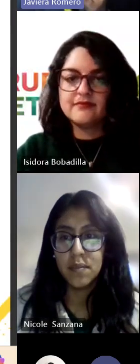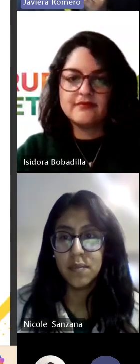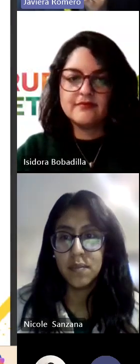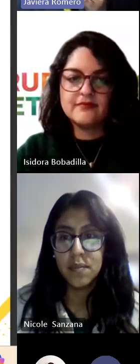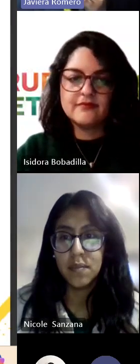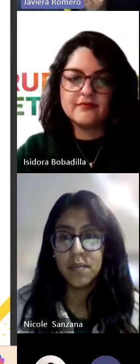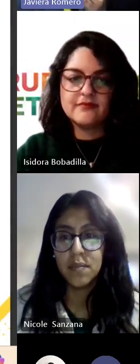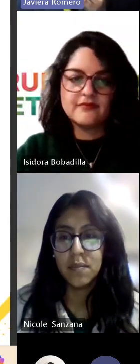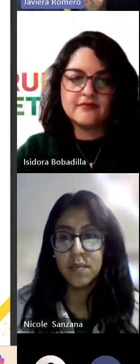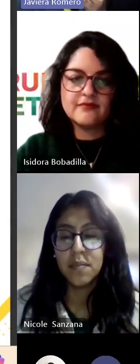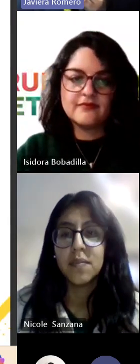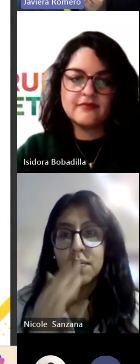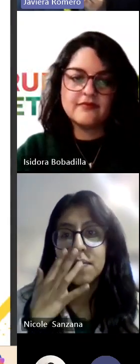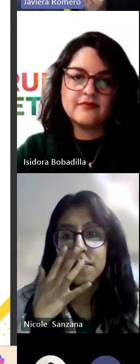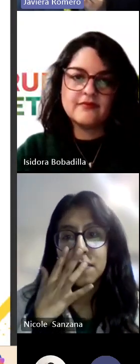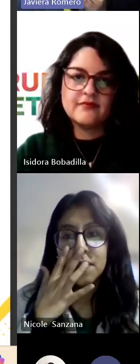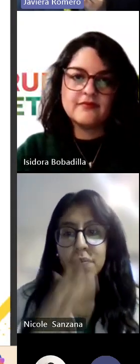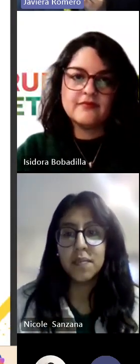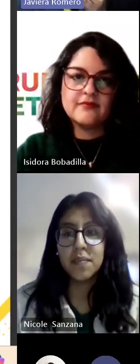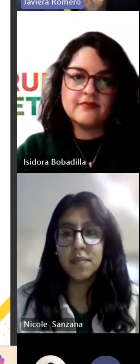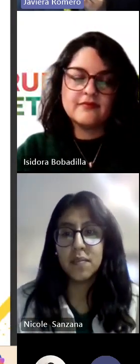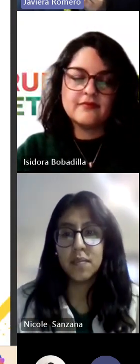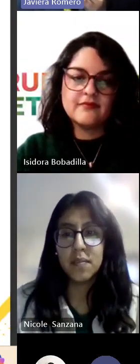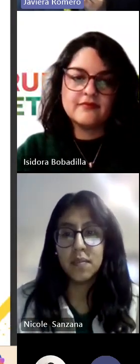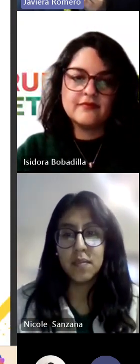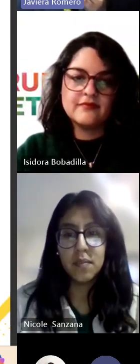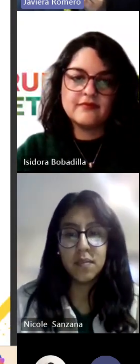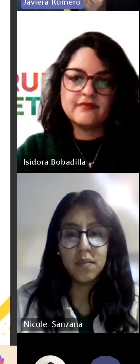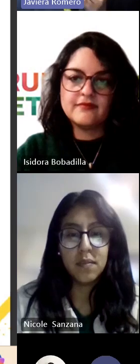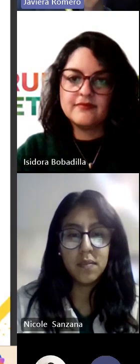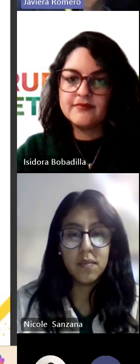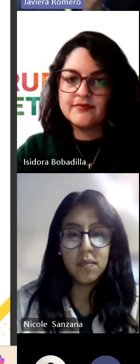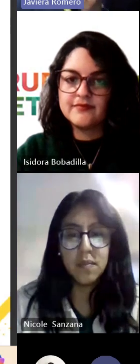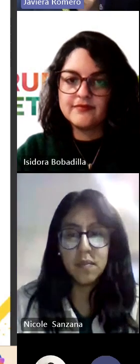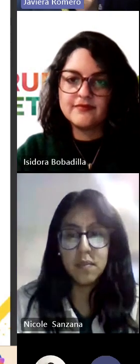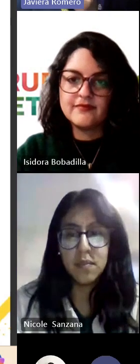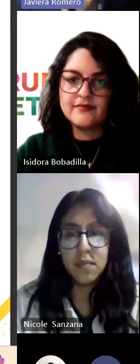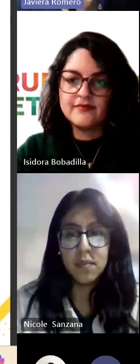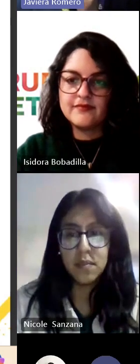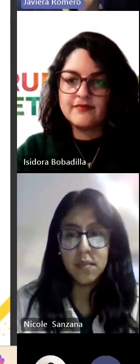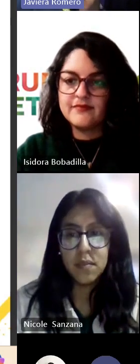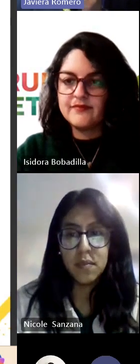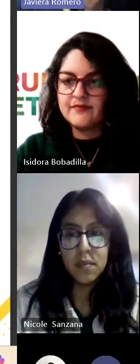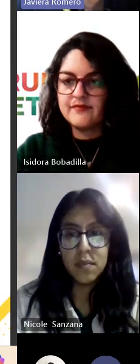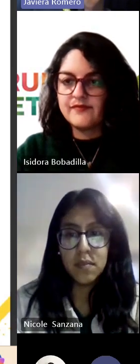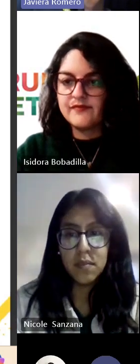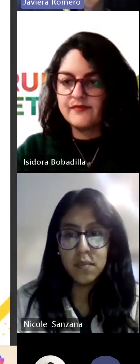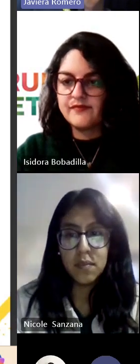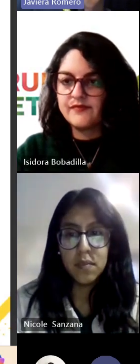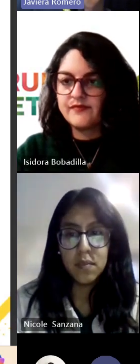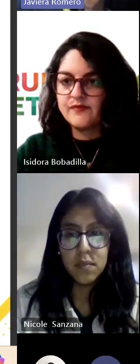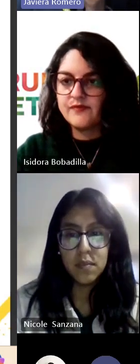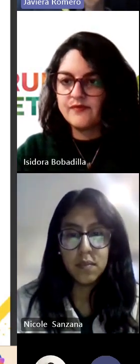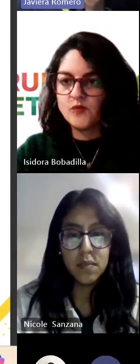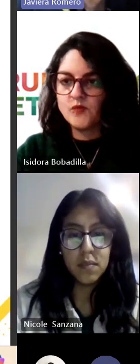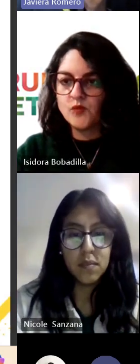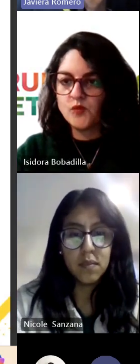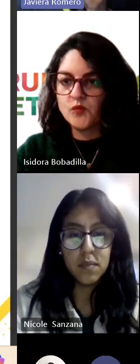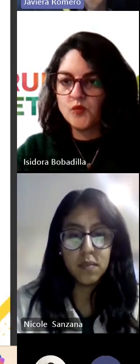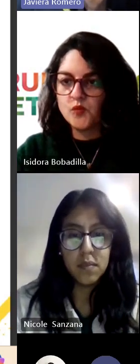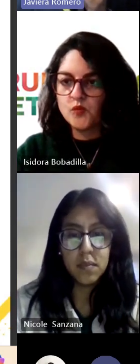contacto@cetep.cl, donde pueden hacer llegar todas sus consultas y también las necesidades que puedan existir de